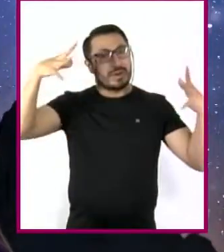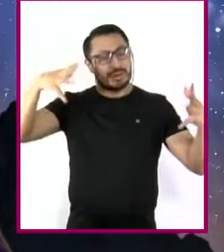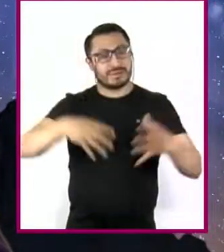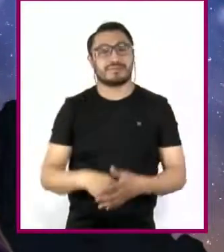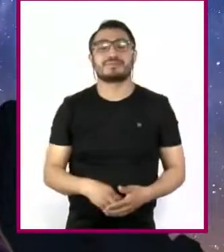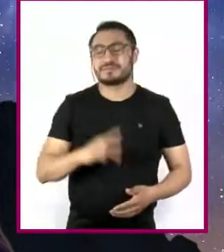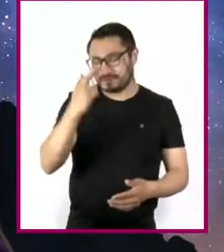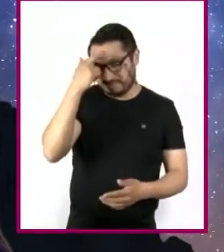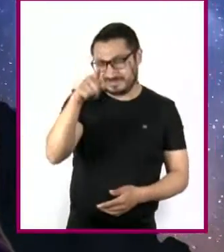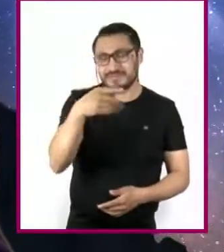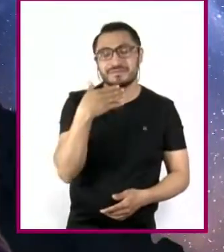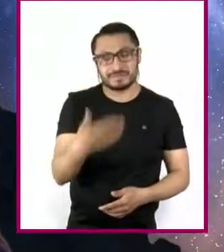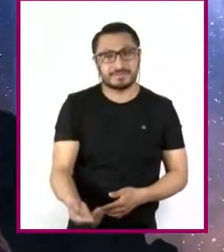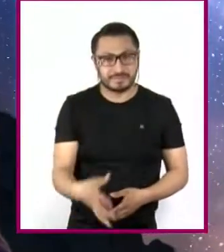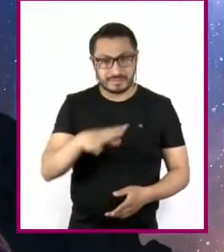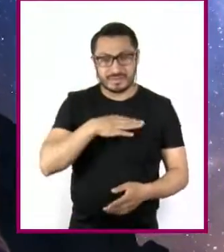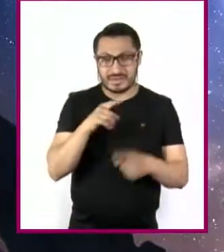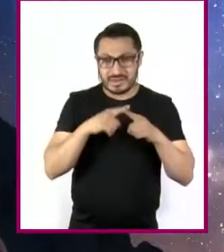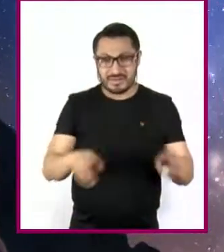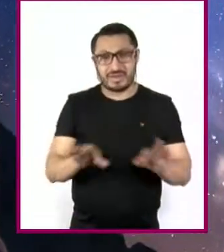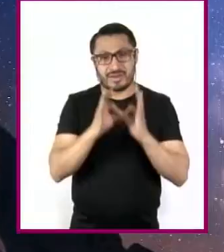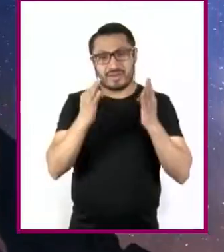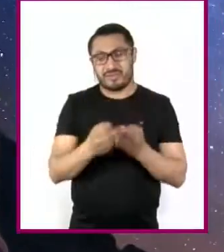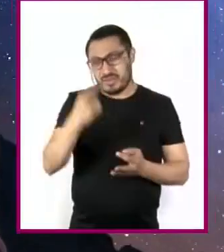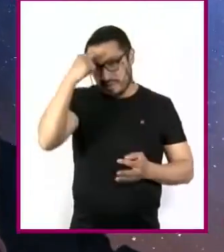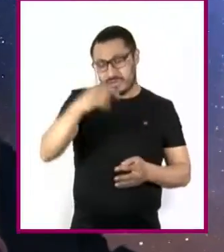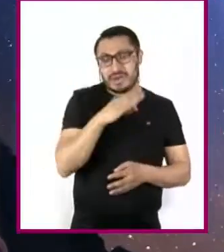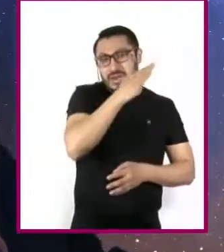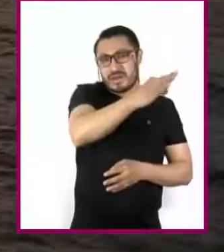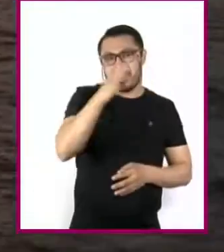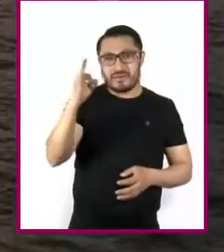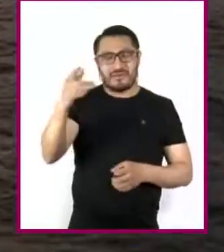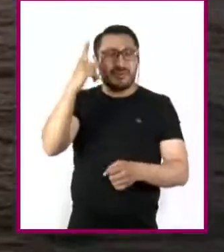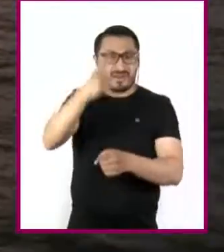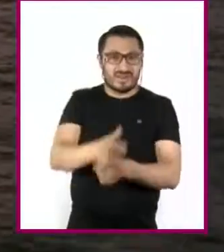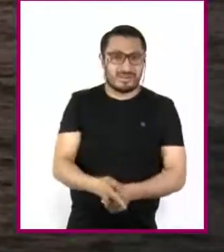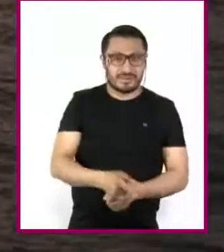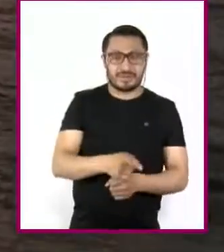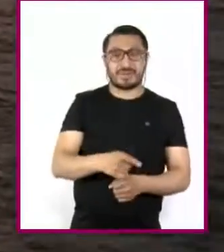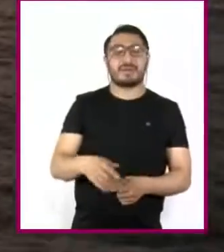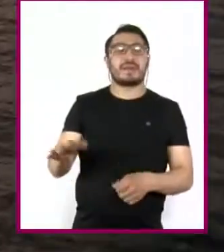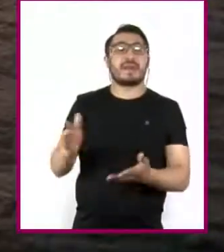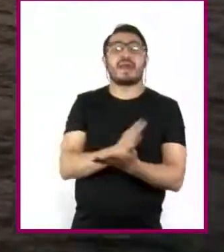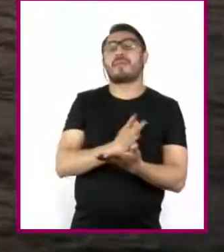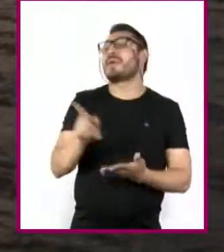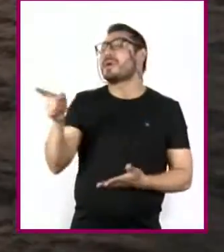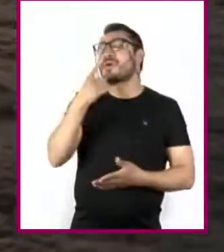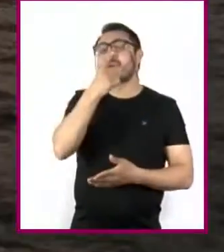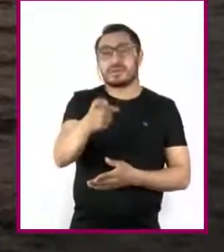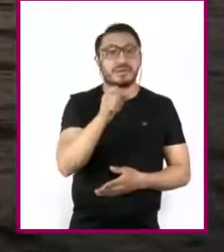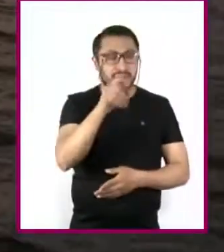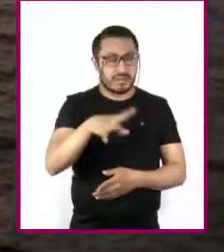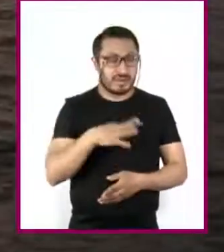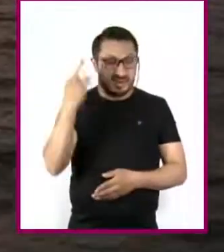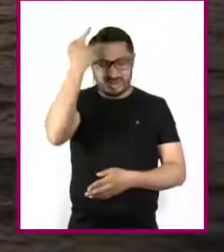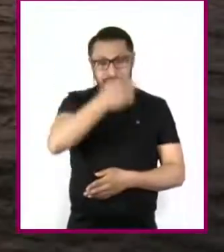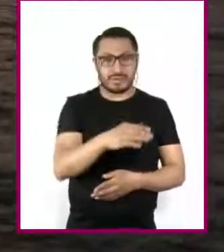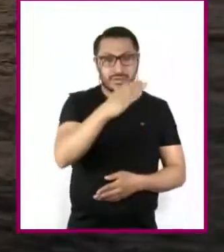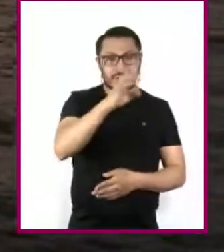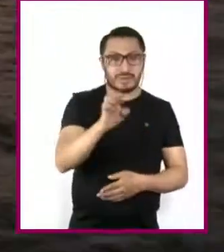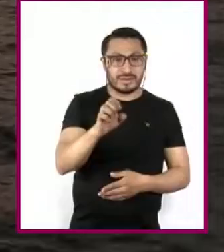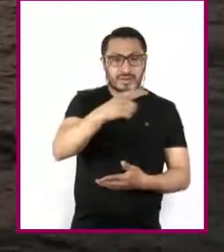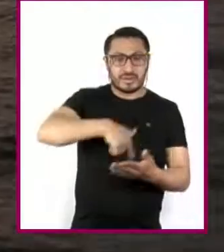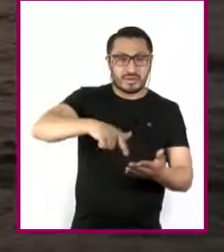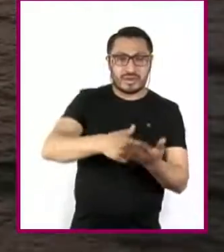métodos para datar acontecimientos del clima, además de los que mencionaste. También se analizan los sedimentos del océano y